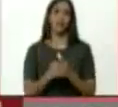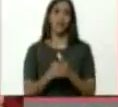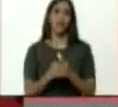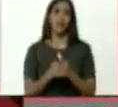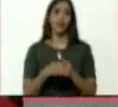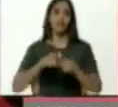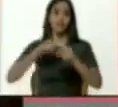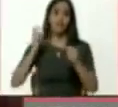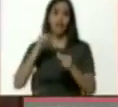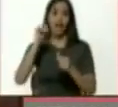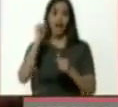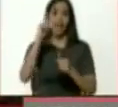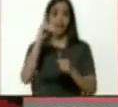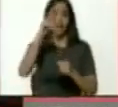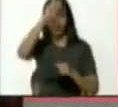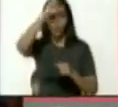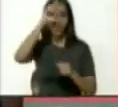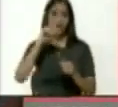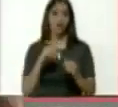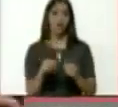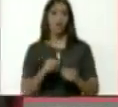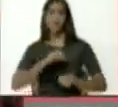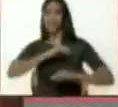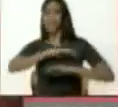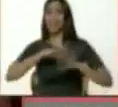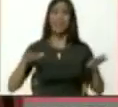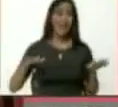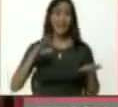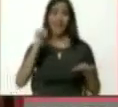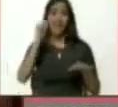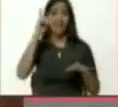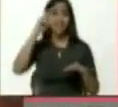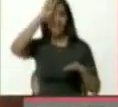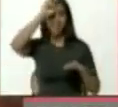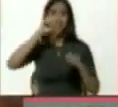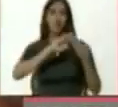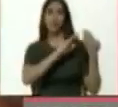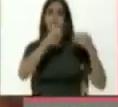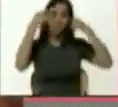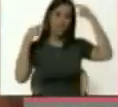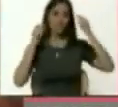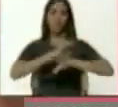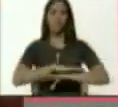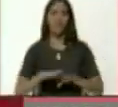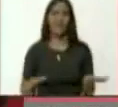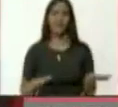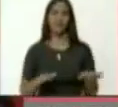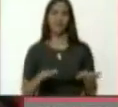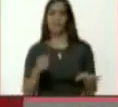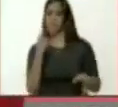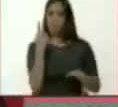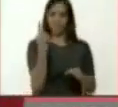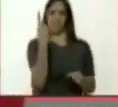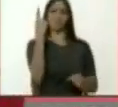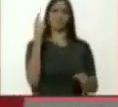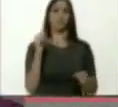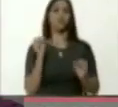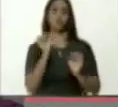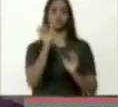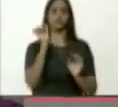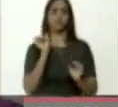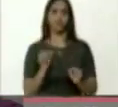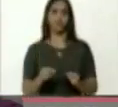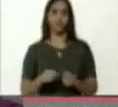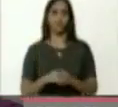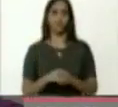los adecos y de los copellanos. Claro. Ni con adecos, ni copellanos, ni con comunistas ni chavistas. Eran ellos, pues. Eran ellos, y punto. Claro. O sea,